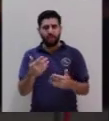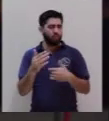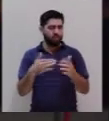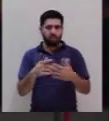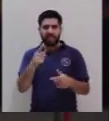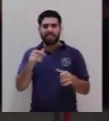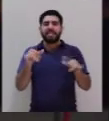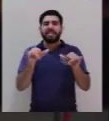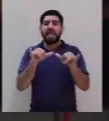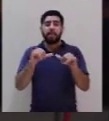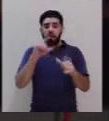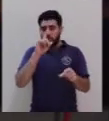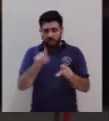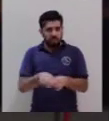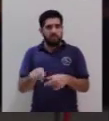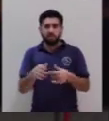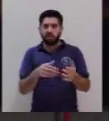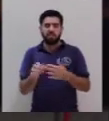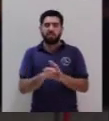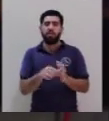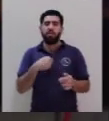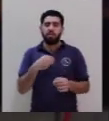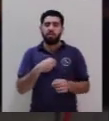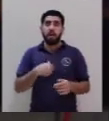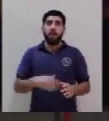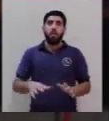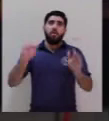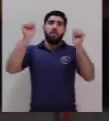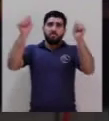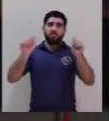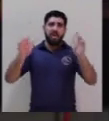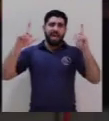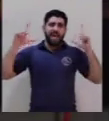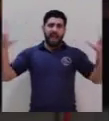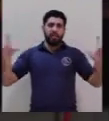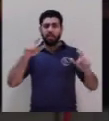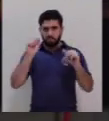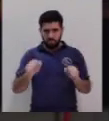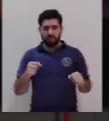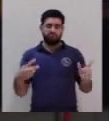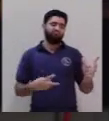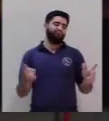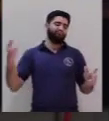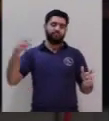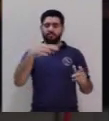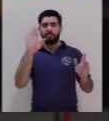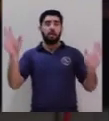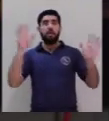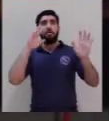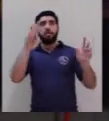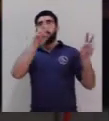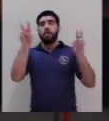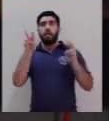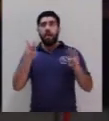de aprender de manera creativa. Y el tamaño tampoco, si yo tengo una en mi habitación, quiero poner un organizador gráfico